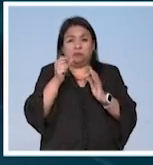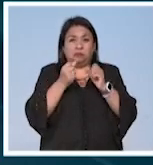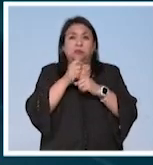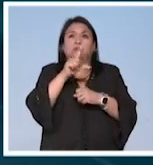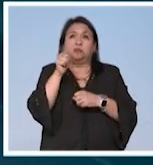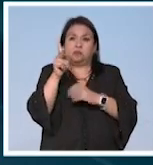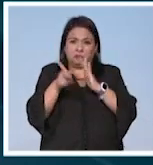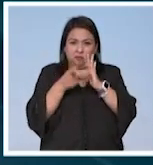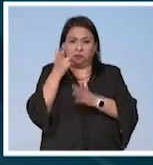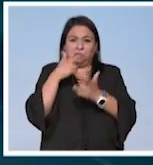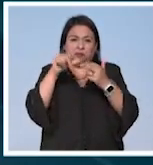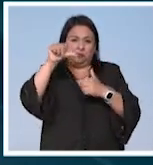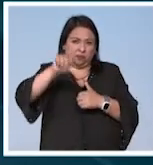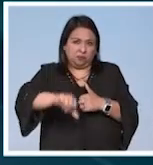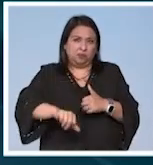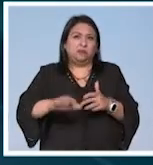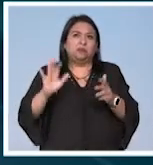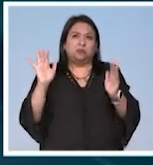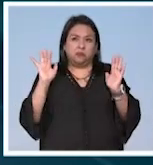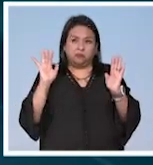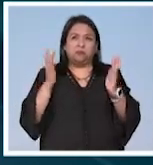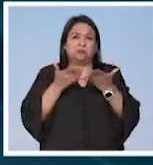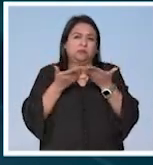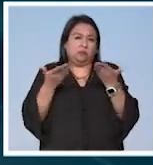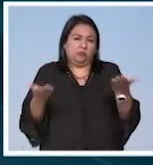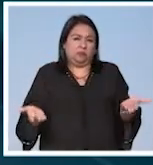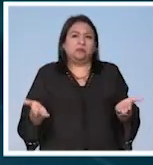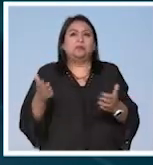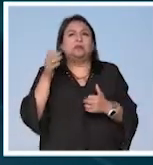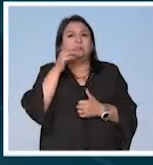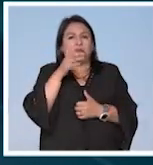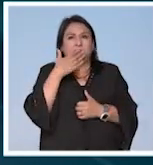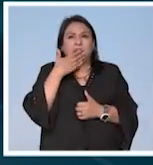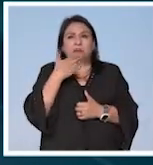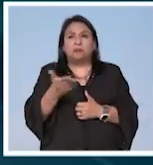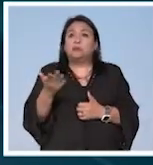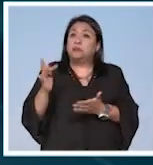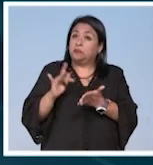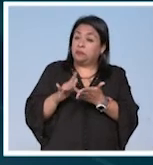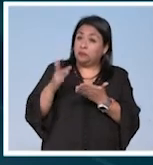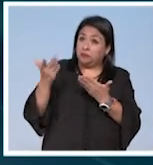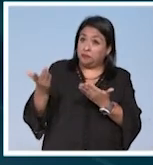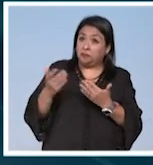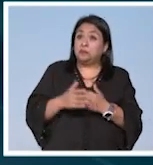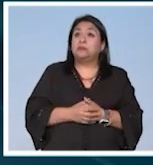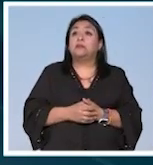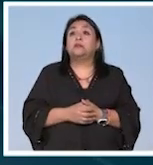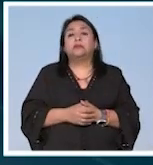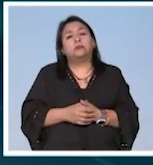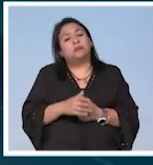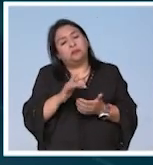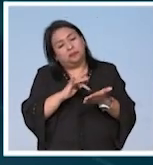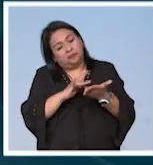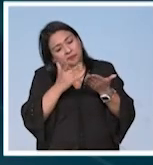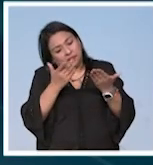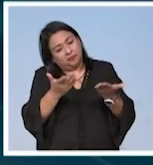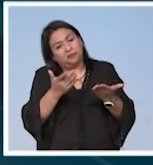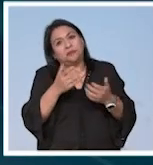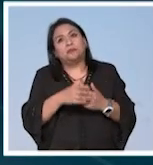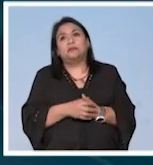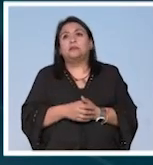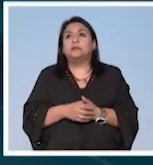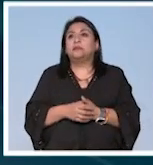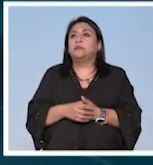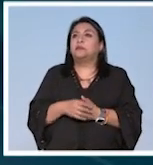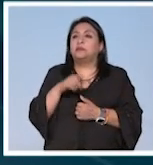después regresar al momento actual que que el presente siempre siempre está bien Muchísimas gracias Valentín por ha ven por estar